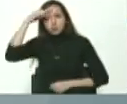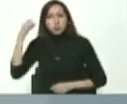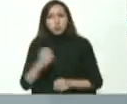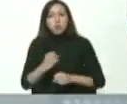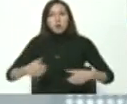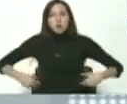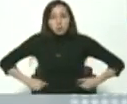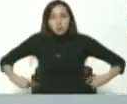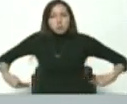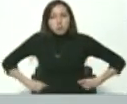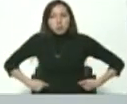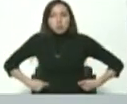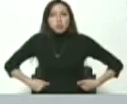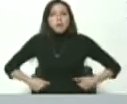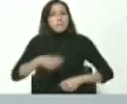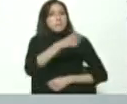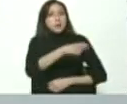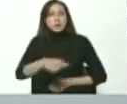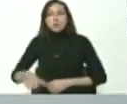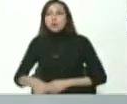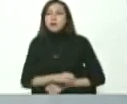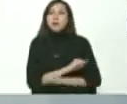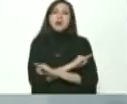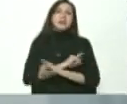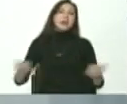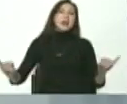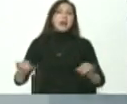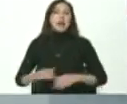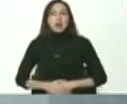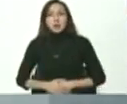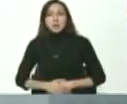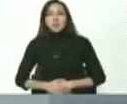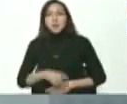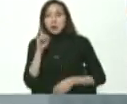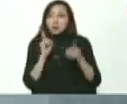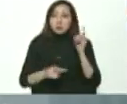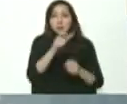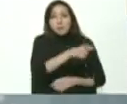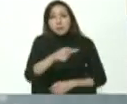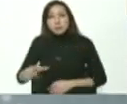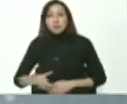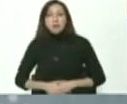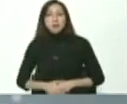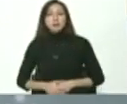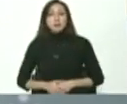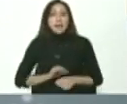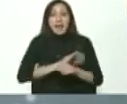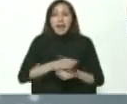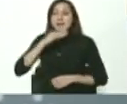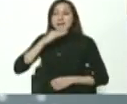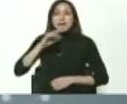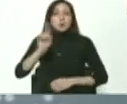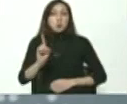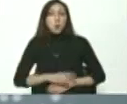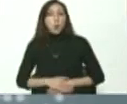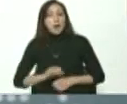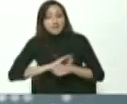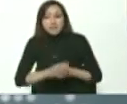gente que puede rendirse, ya, no, ya basta ese coronavirus, me tiene bravo. Bueno, no es que te tenga bravo, que es una enfermedad